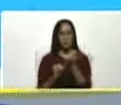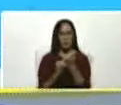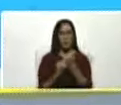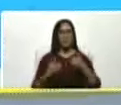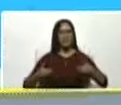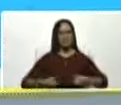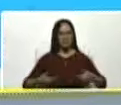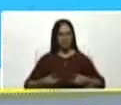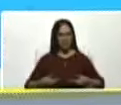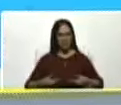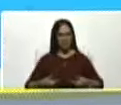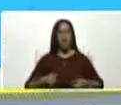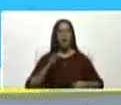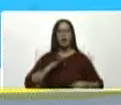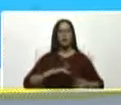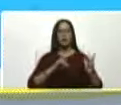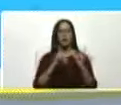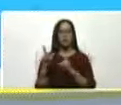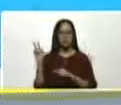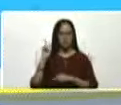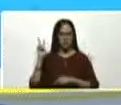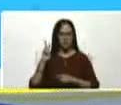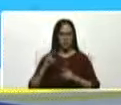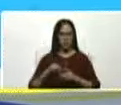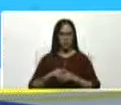resistencia, están instalados en Venezuela.